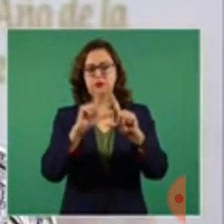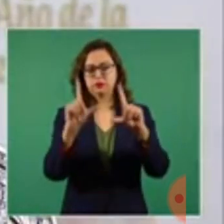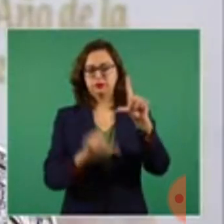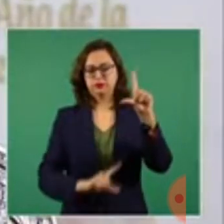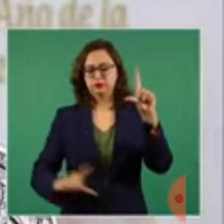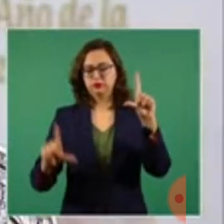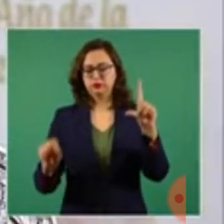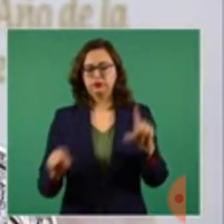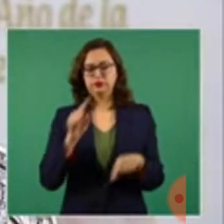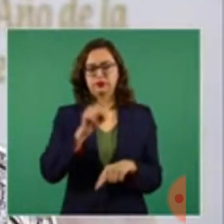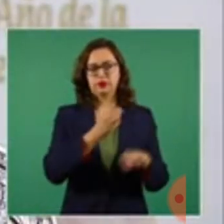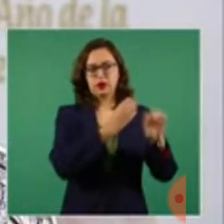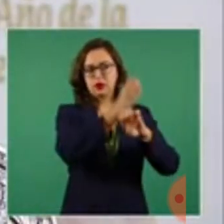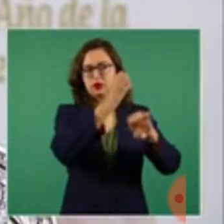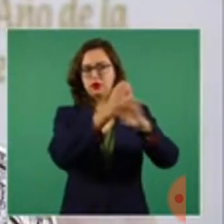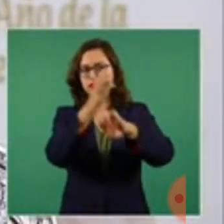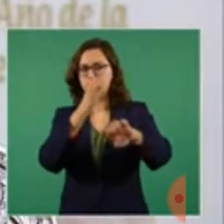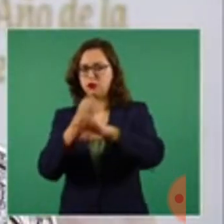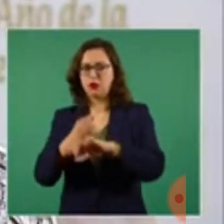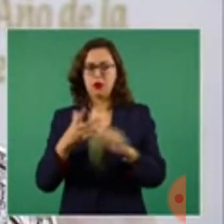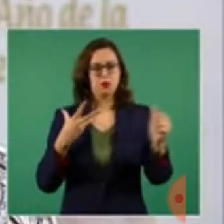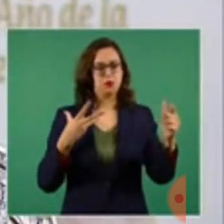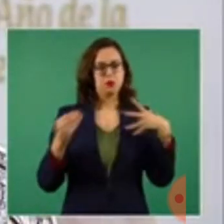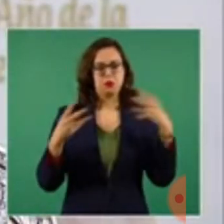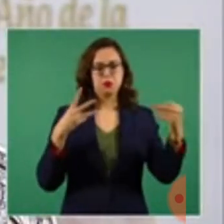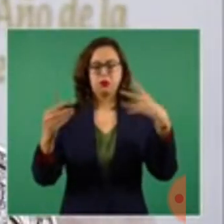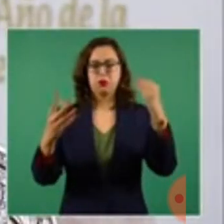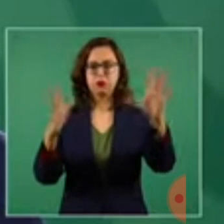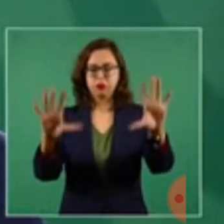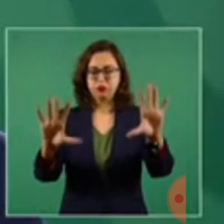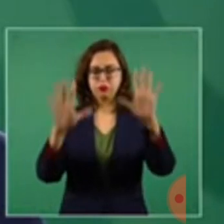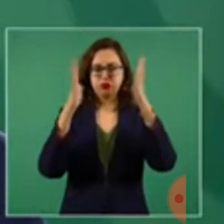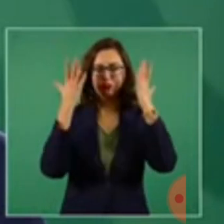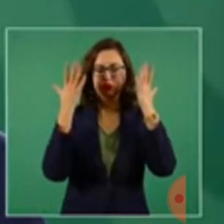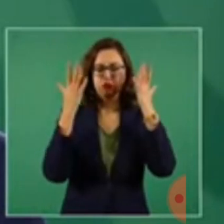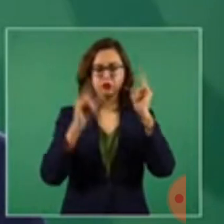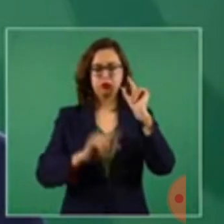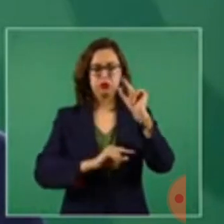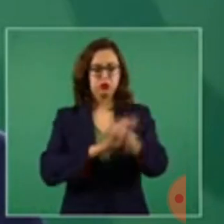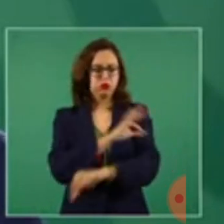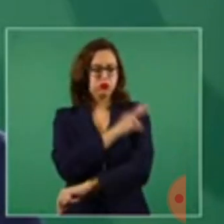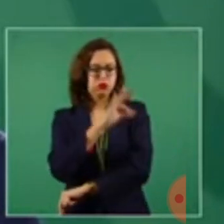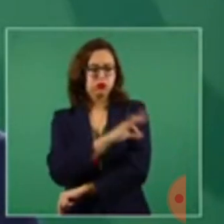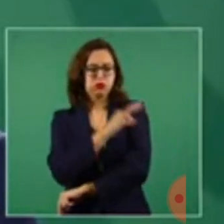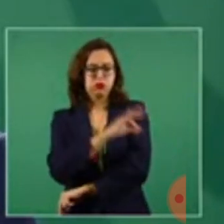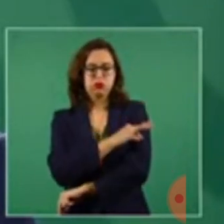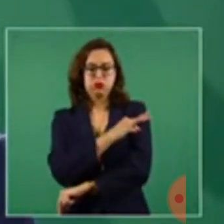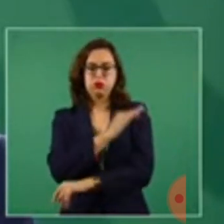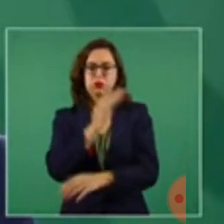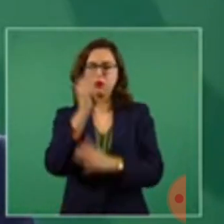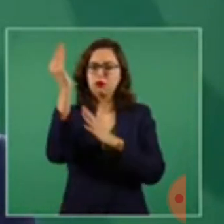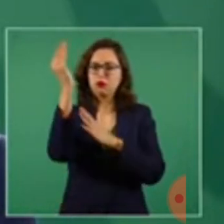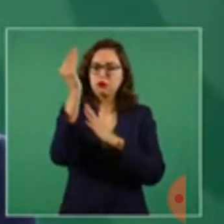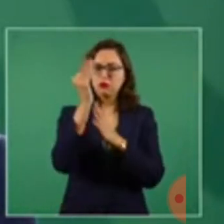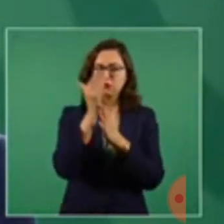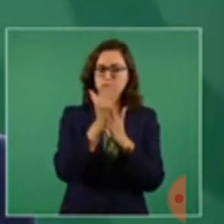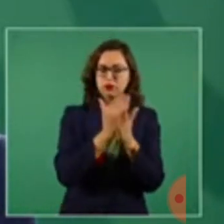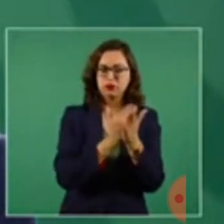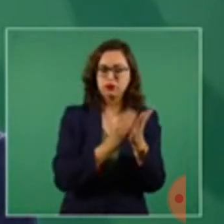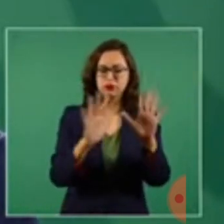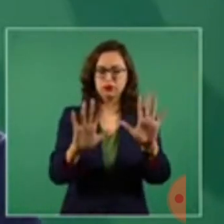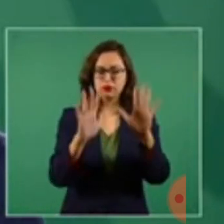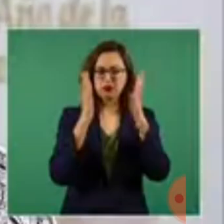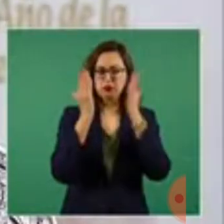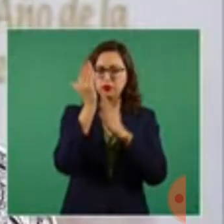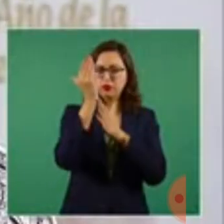un cambio en la velocidad de ocurrencia de nuevos casos. En algunas situaciones, el ejemplo más claro en este momento es